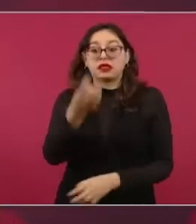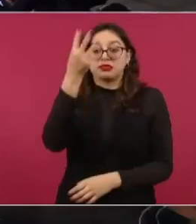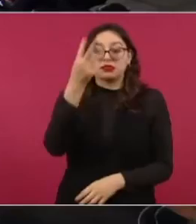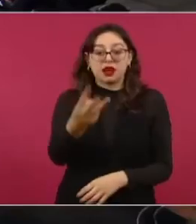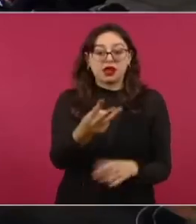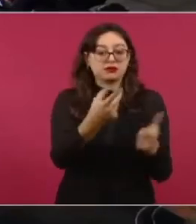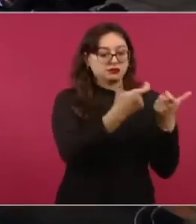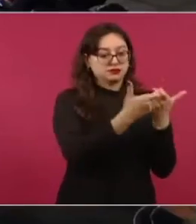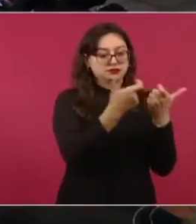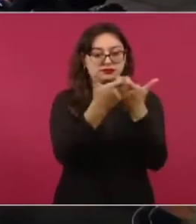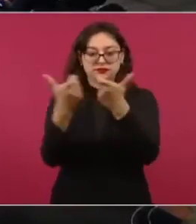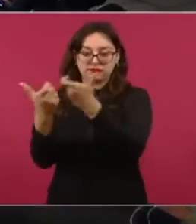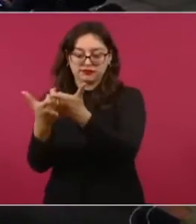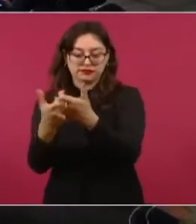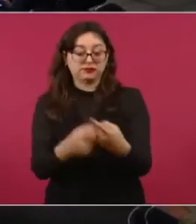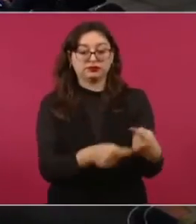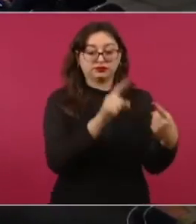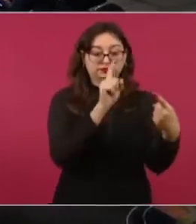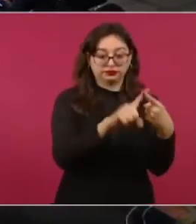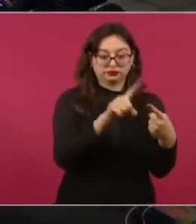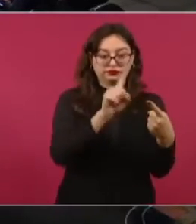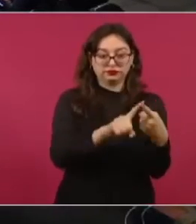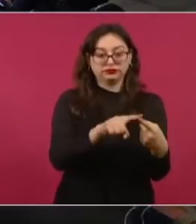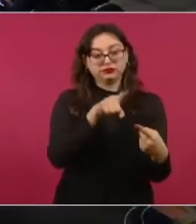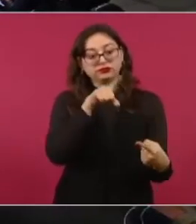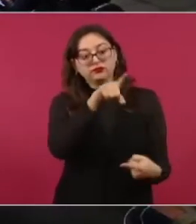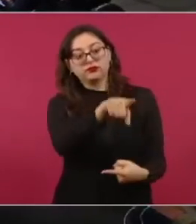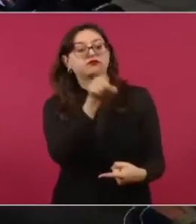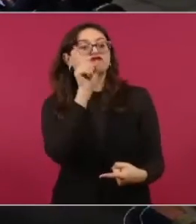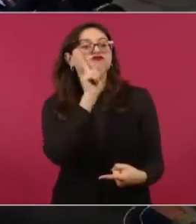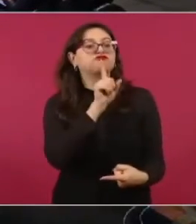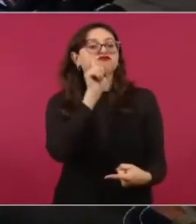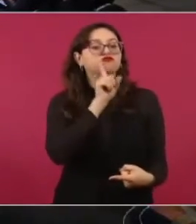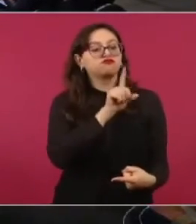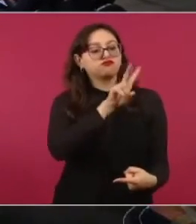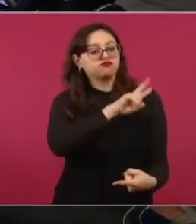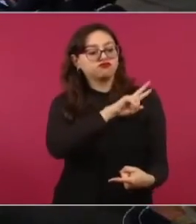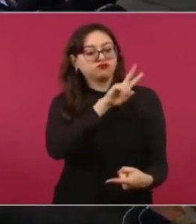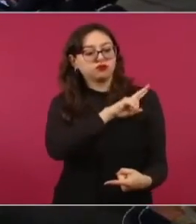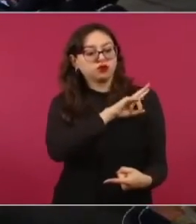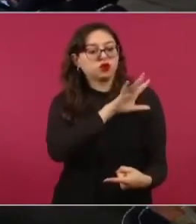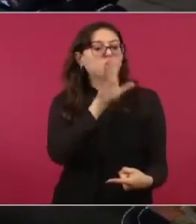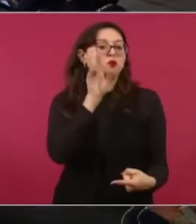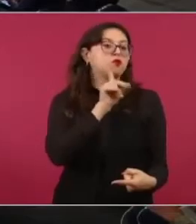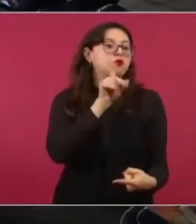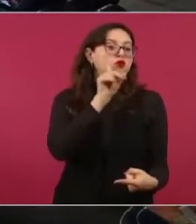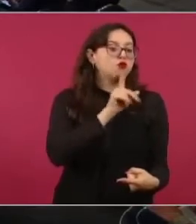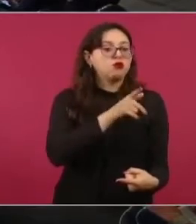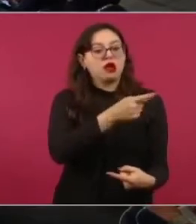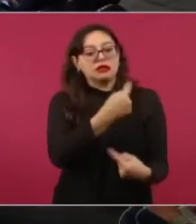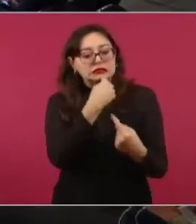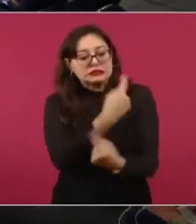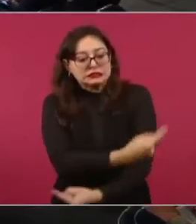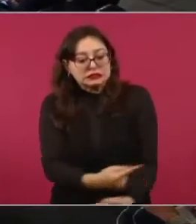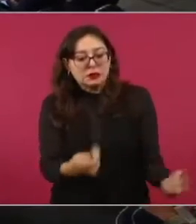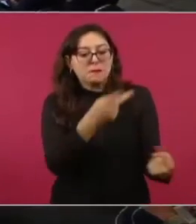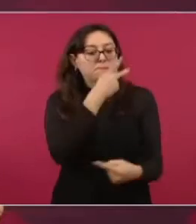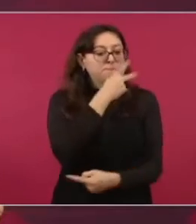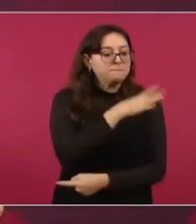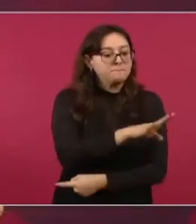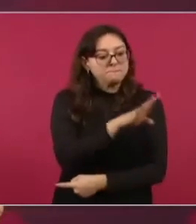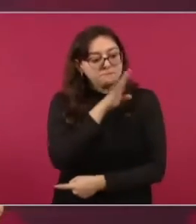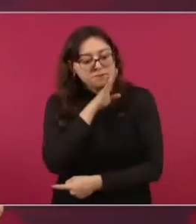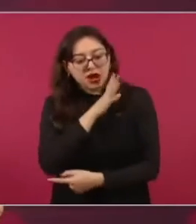Uno para apoyar a viudas y a huérfanos de los que habían perdido